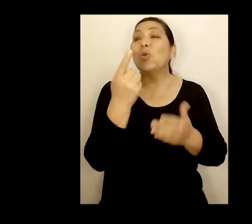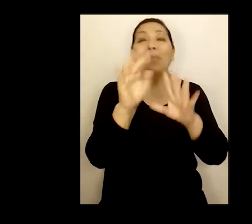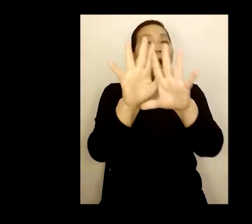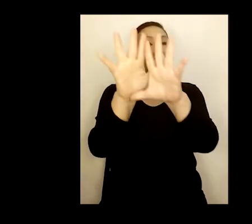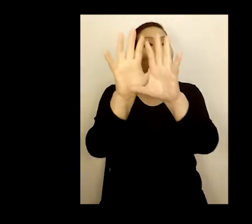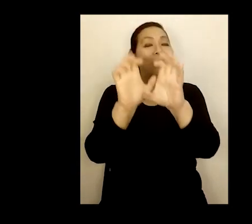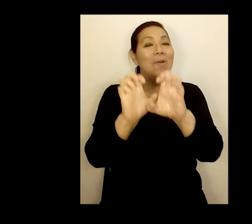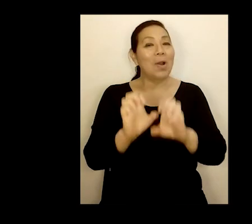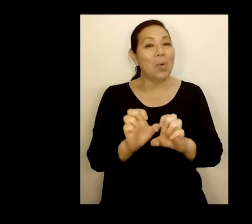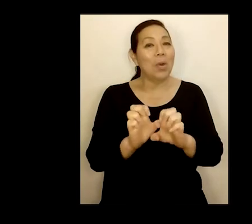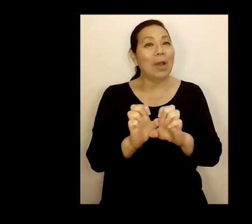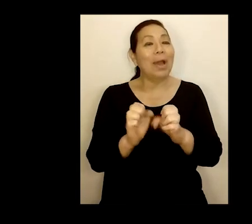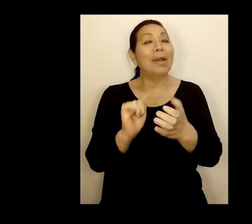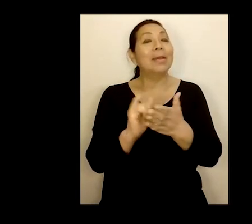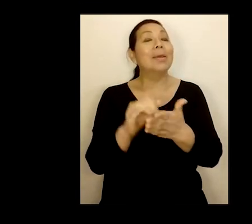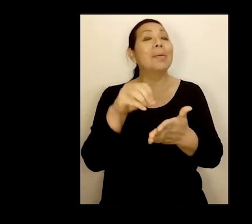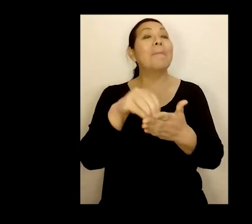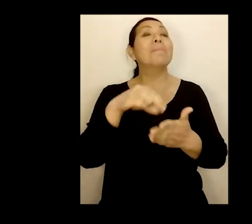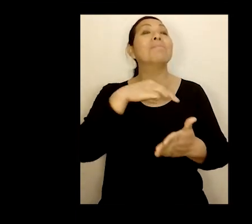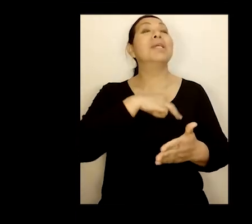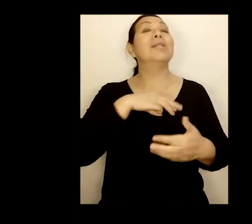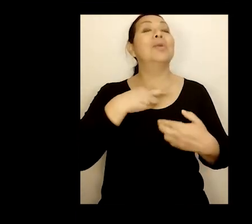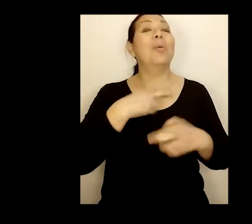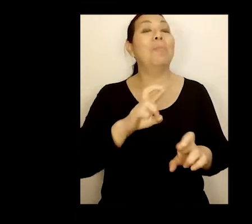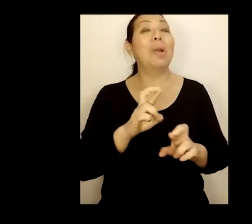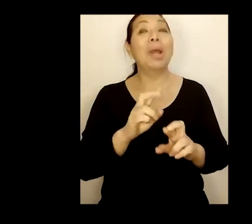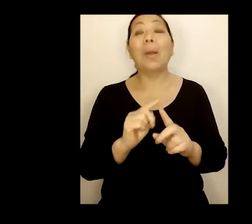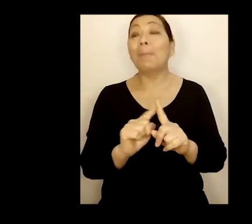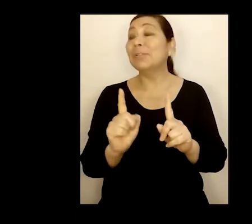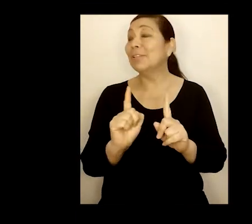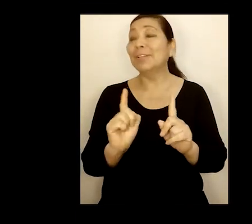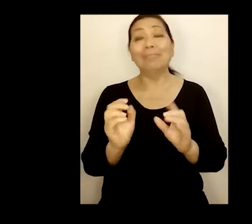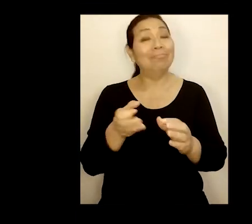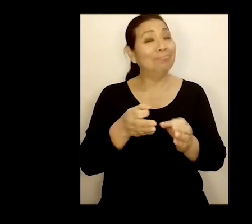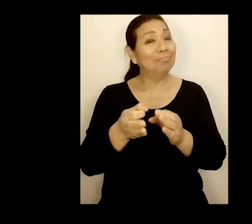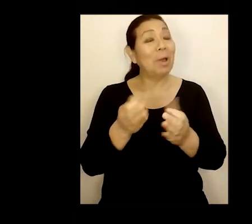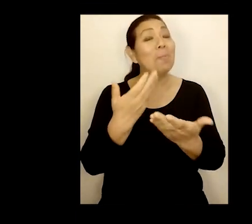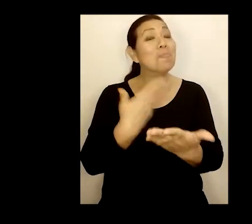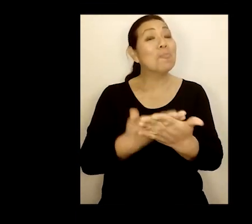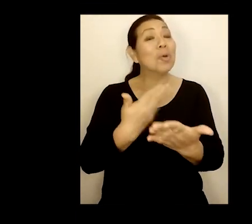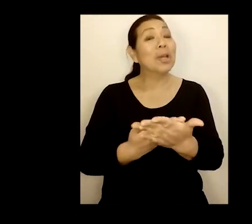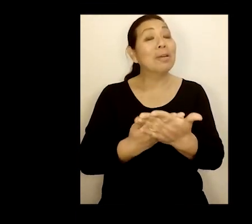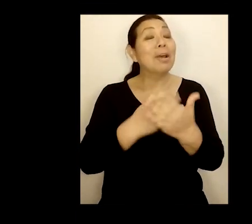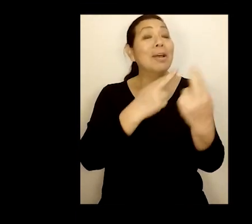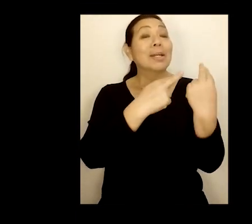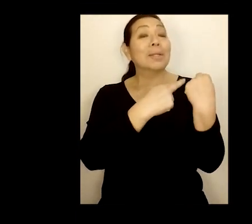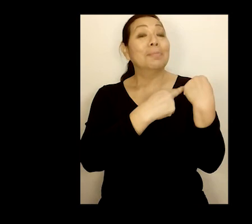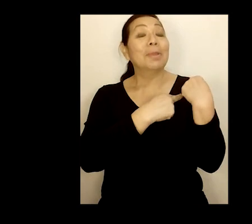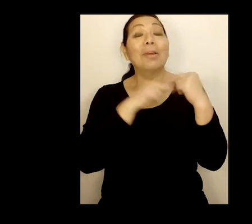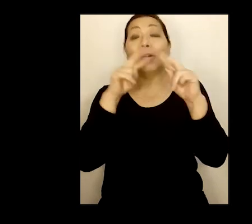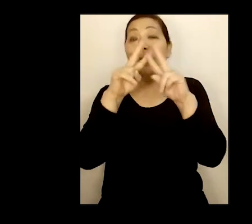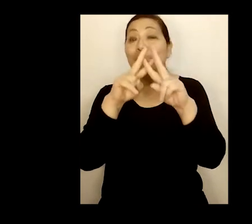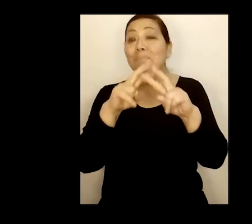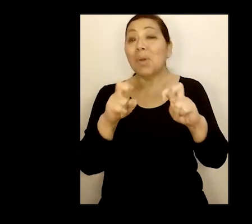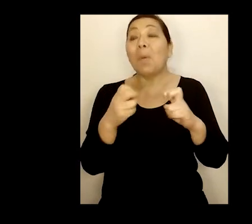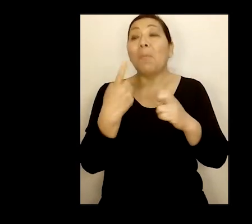evalúa la imputación en términos que ha planteado el Ministerio Público, sin entrar en el tema probatorio ni la responsabilidad del investigado. Y podemos